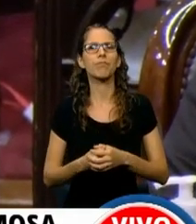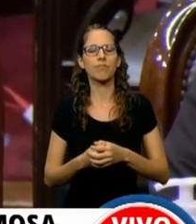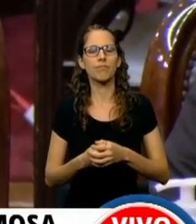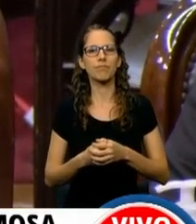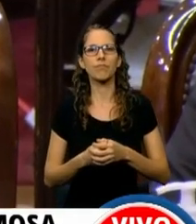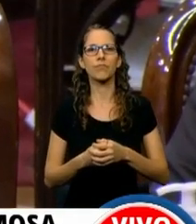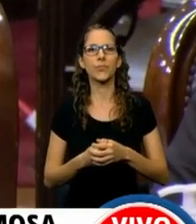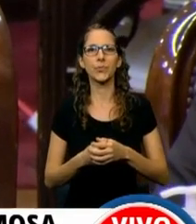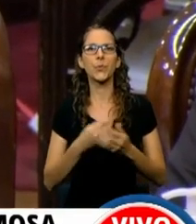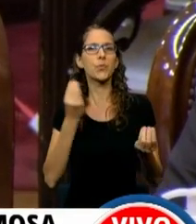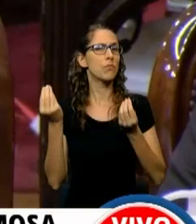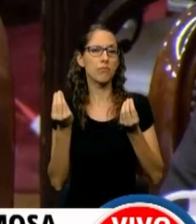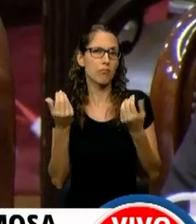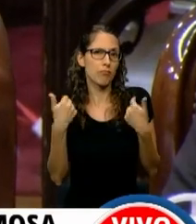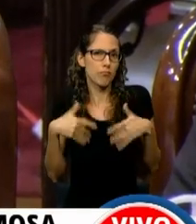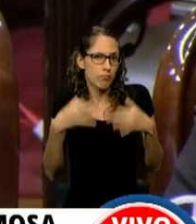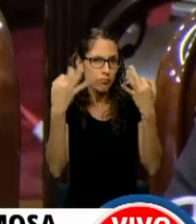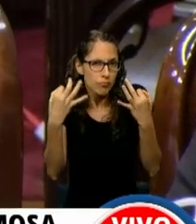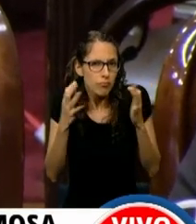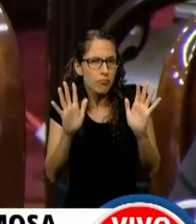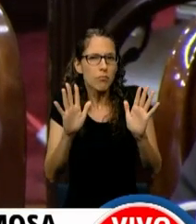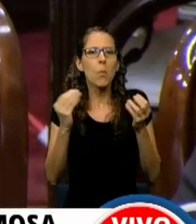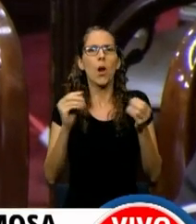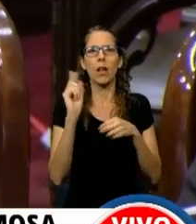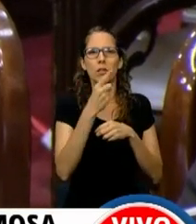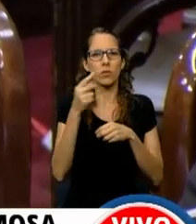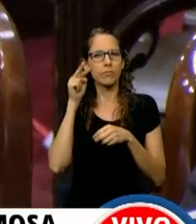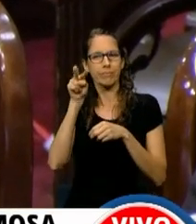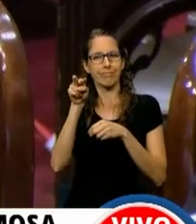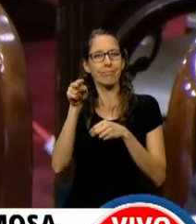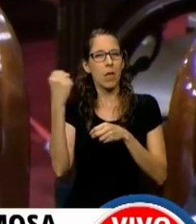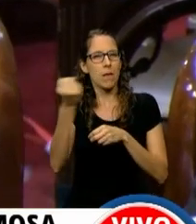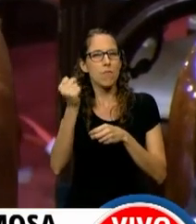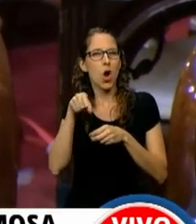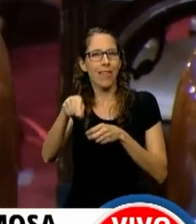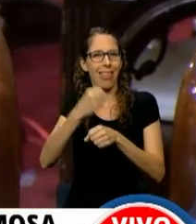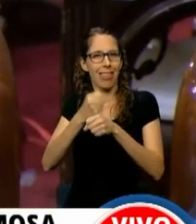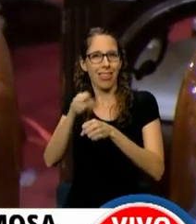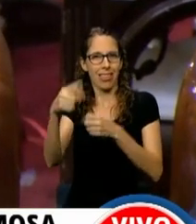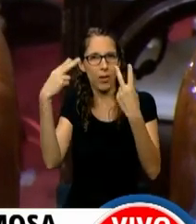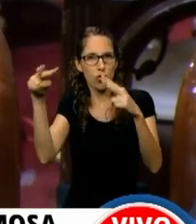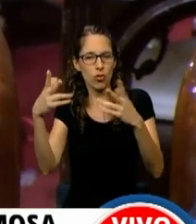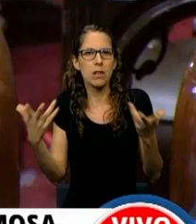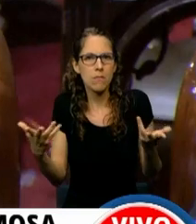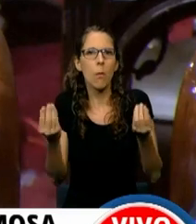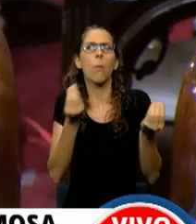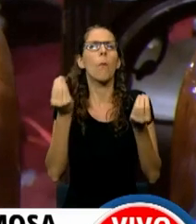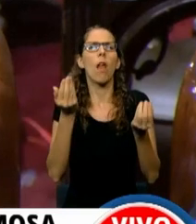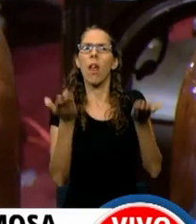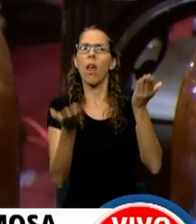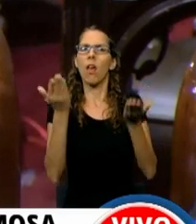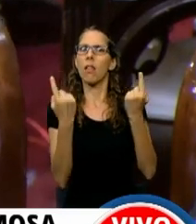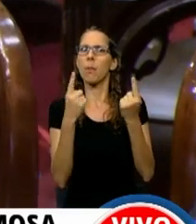de una manera genuina, entendiendo en este sector estratégico, a diferencia de lo que pasó, por